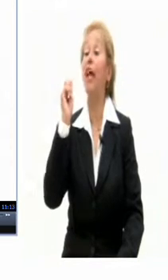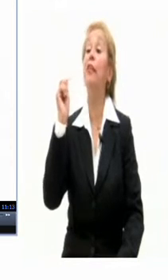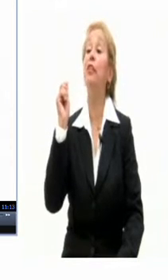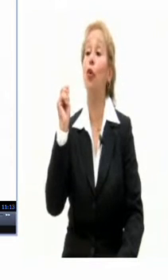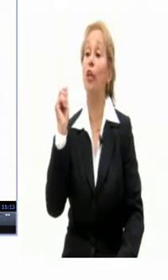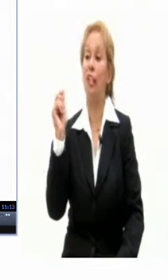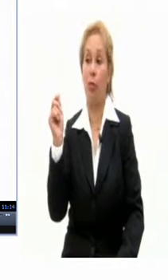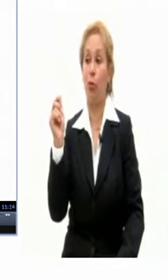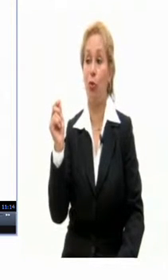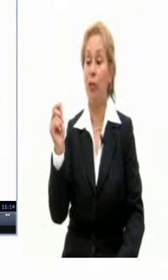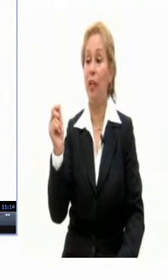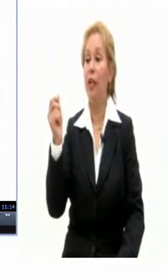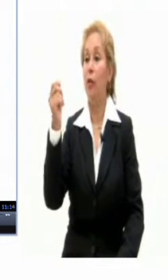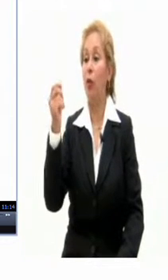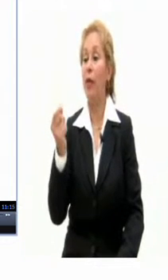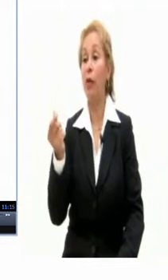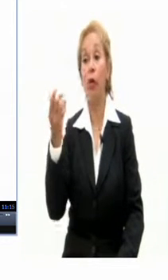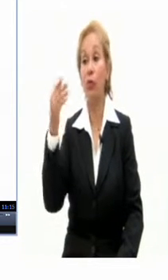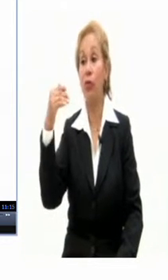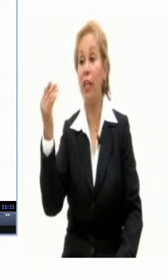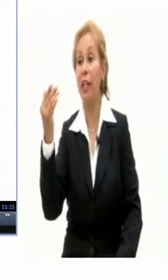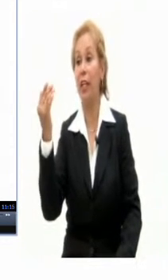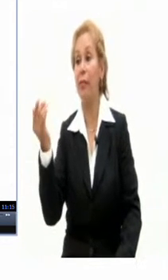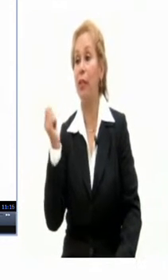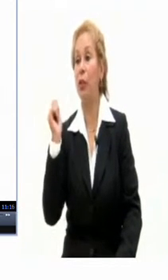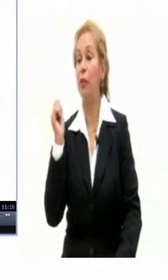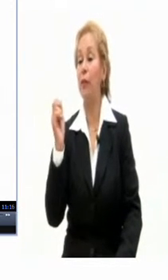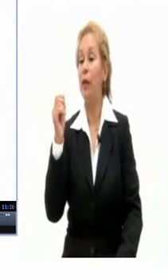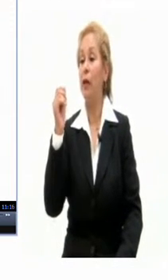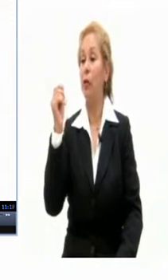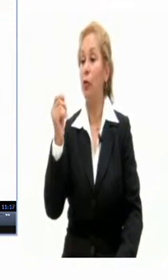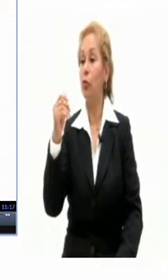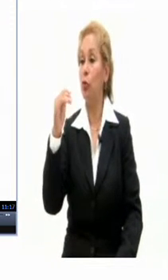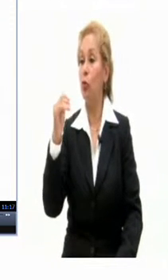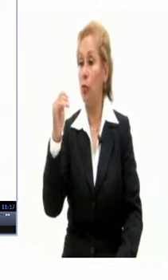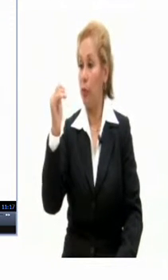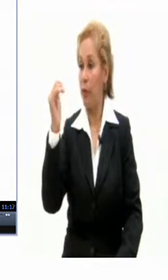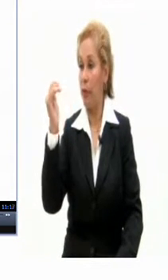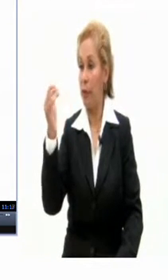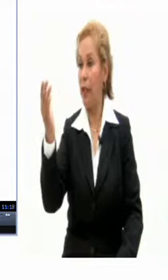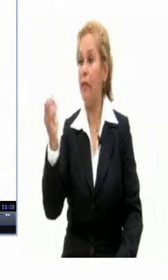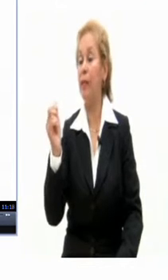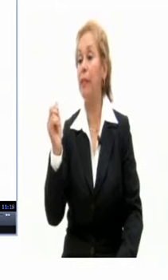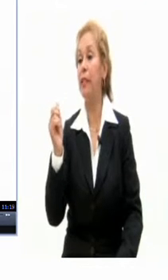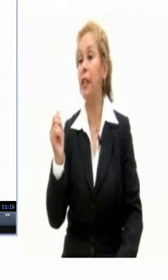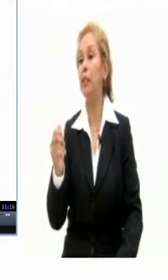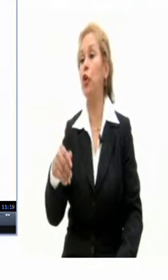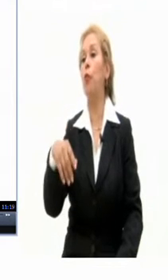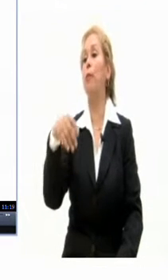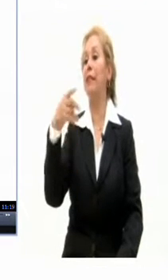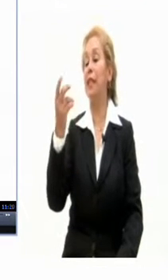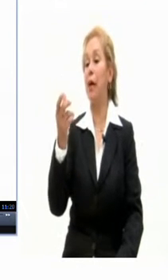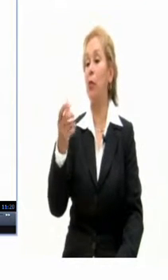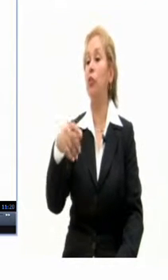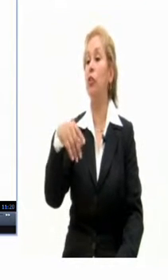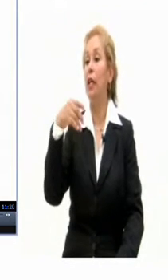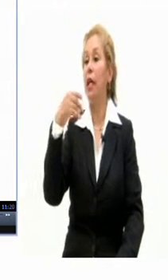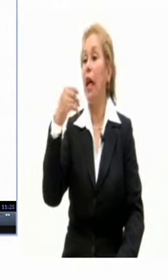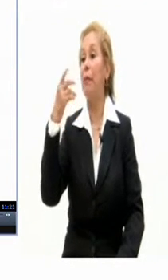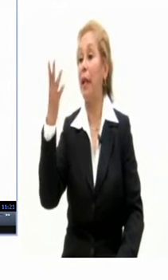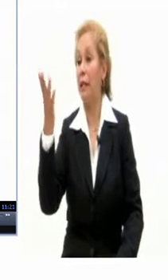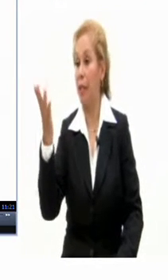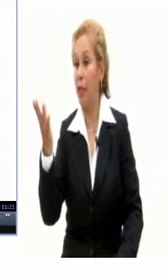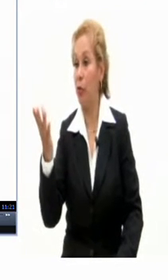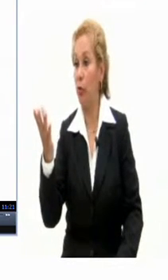mí lograr mis objetivos. Muy bien, cuando usted ya delimitó, ¿no?, su tema de investigación,